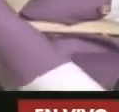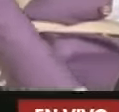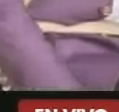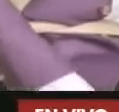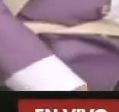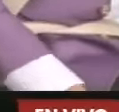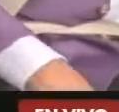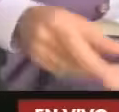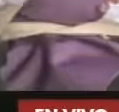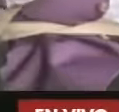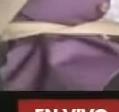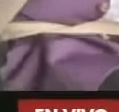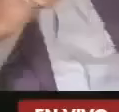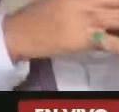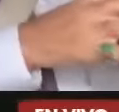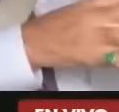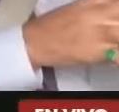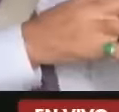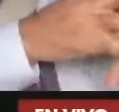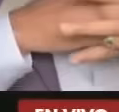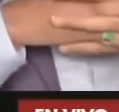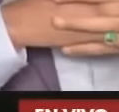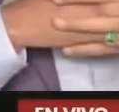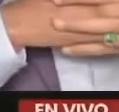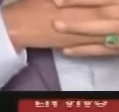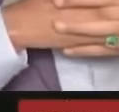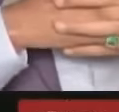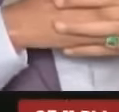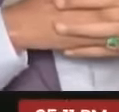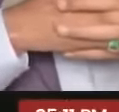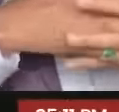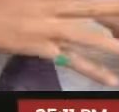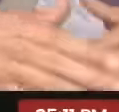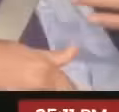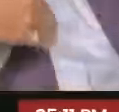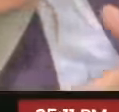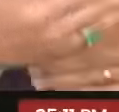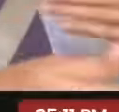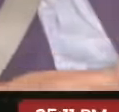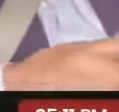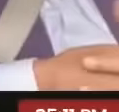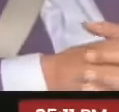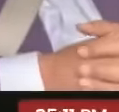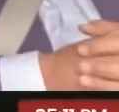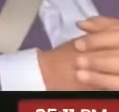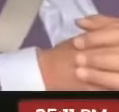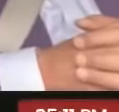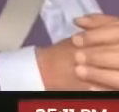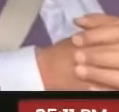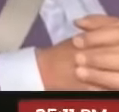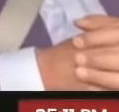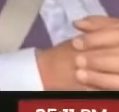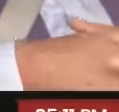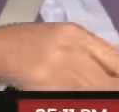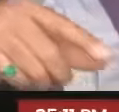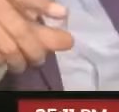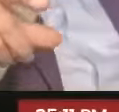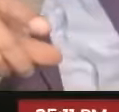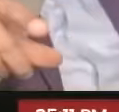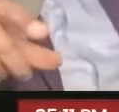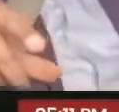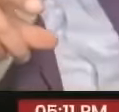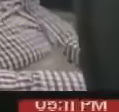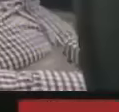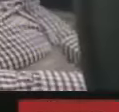esa dinámica. Bueno, porque esta es otra democracia. Esta es una democracia nueva, directa, popular, en fase avanzada de construcción. Yo quiero que